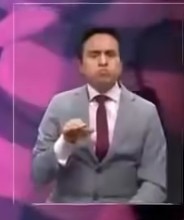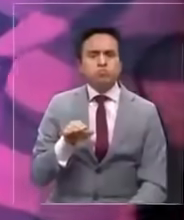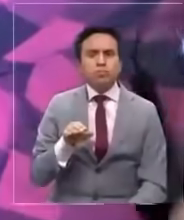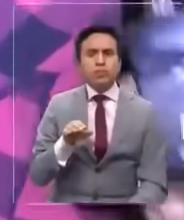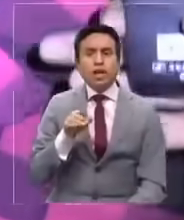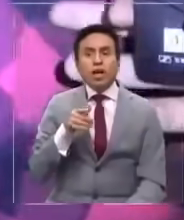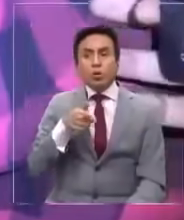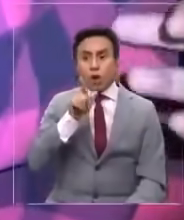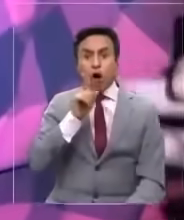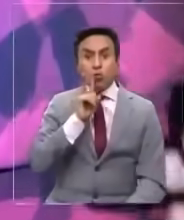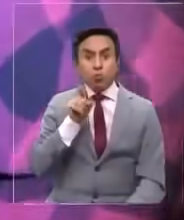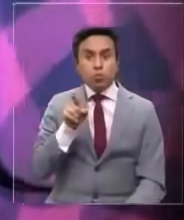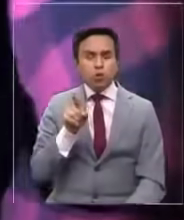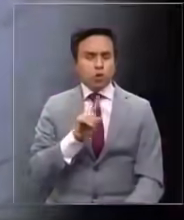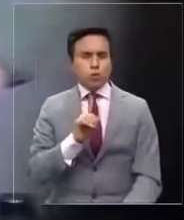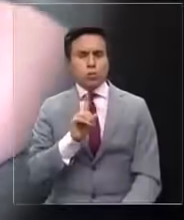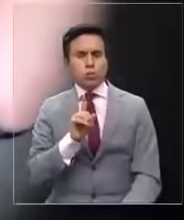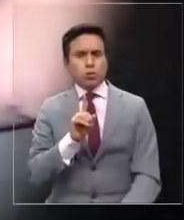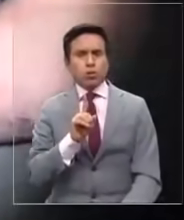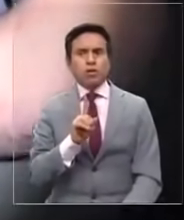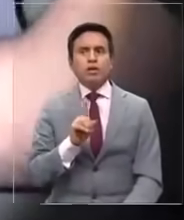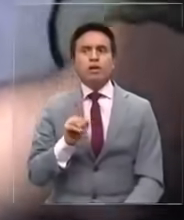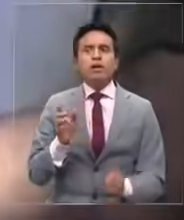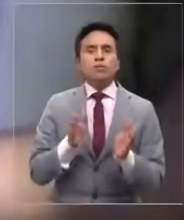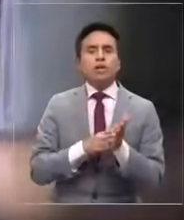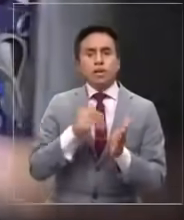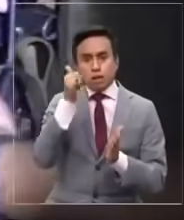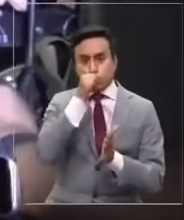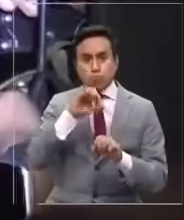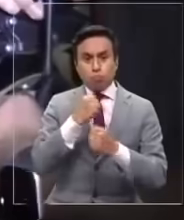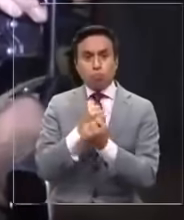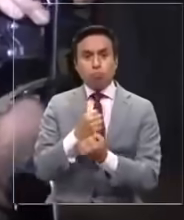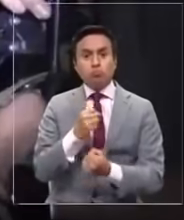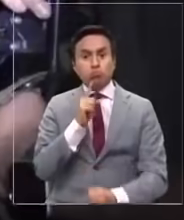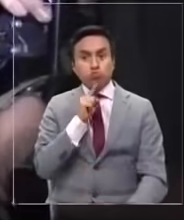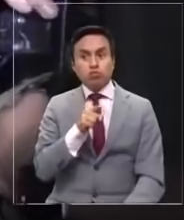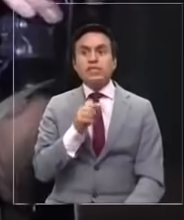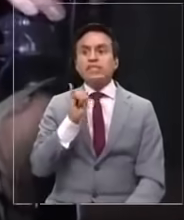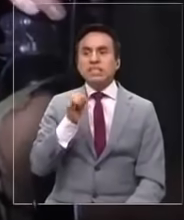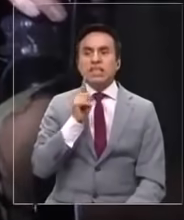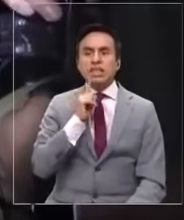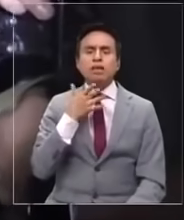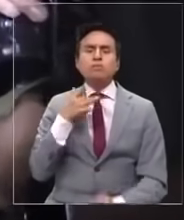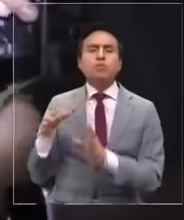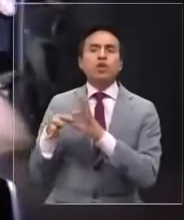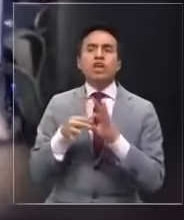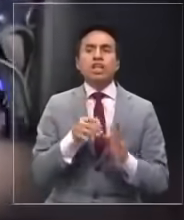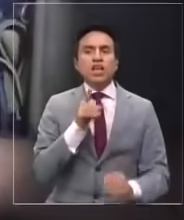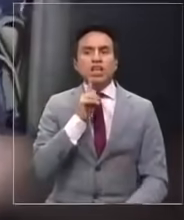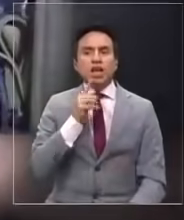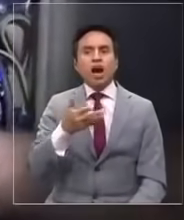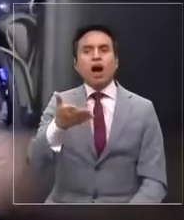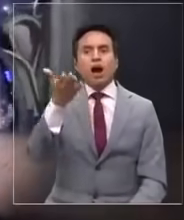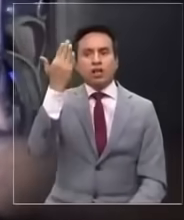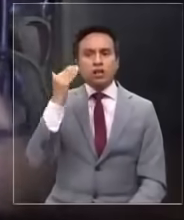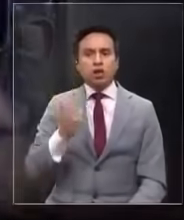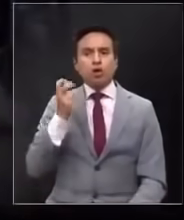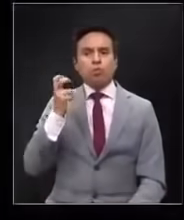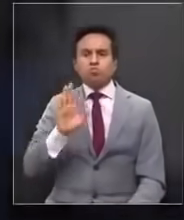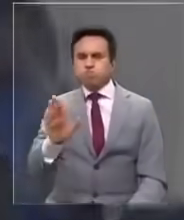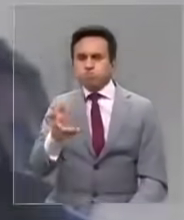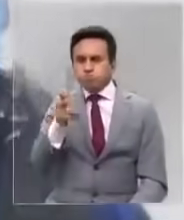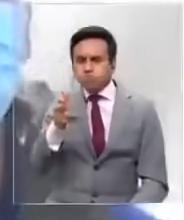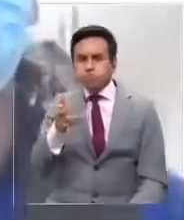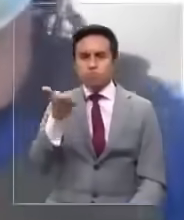¿Estaba consumiendo? No, tía, no. ¿Antecedentes policiales? Sí. ¿Por qué? Tenía uno por robo con